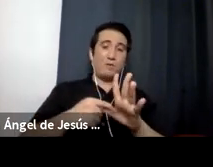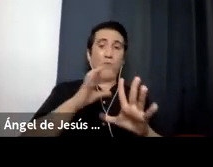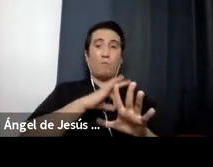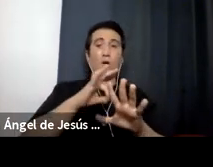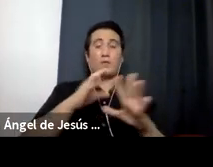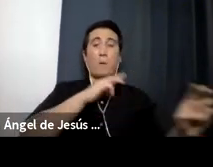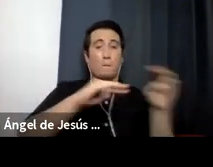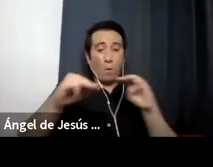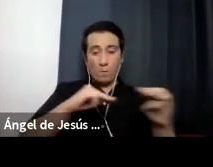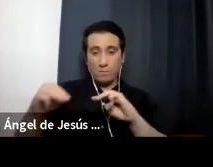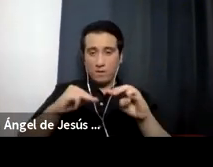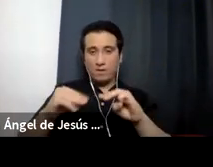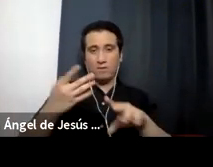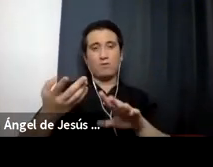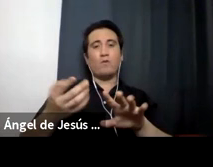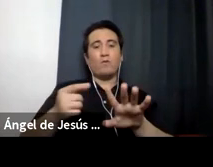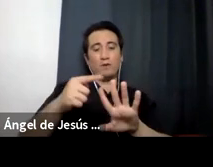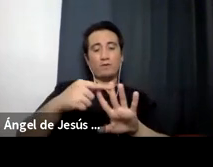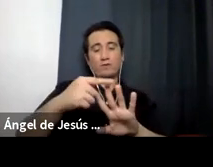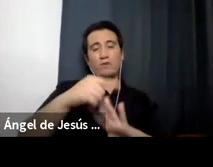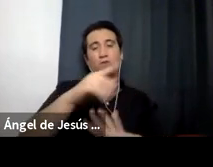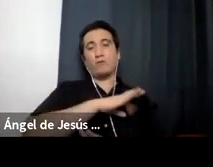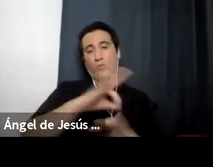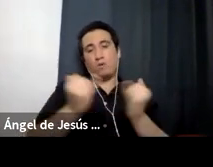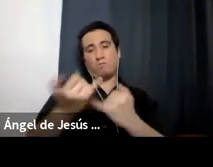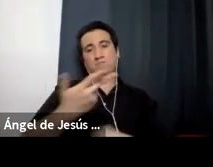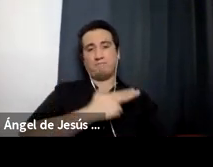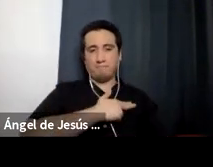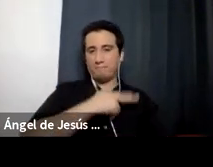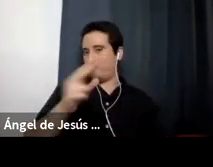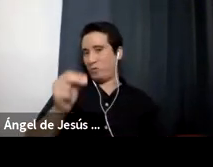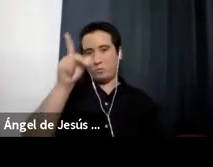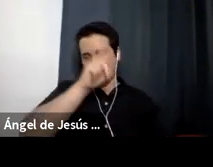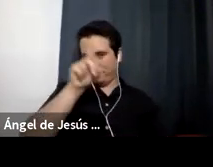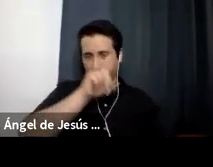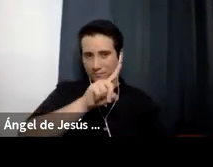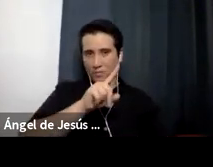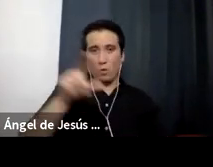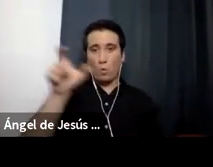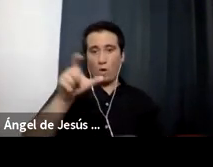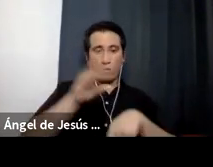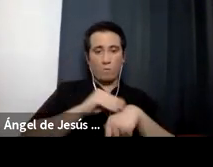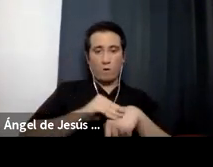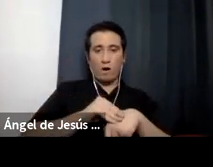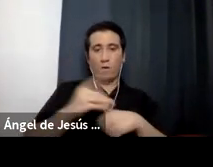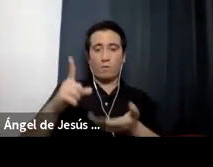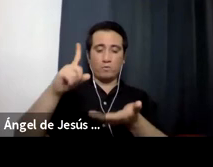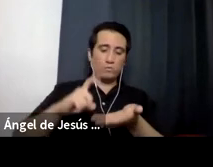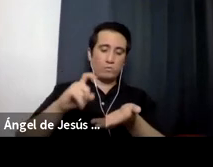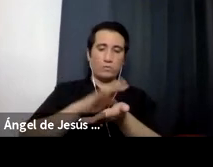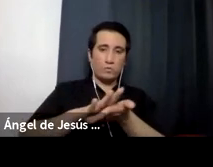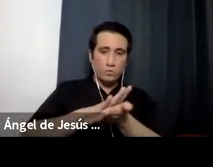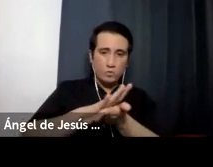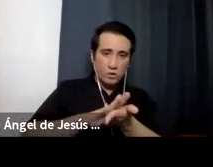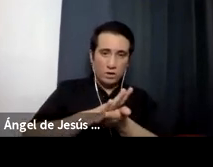o que haya algún tipo de rosadura y eso no es recomendable. Entonces, cuando nos pongamos crema en los pies o cuando le apliquemos